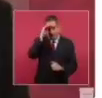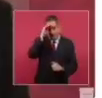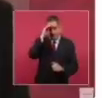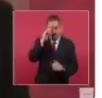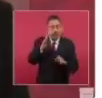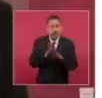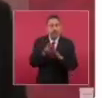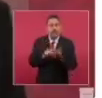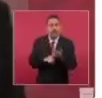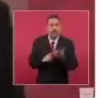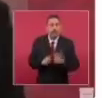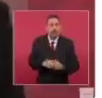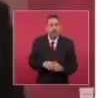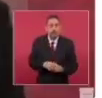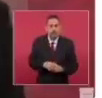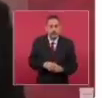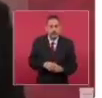se